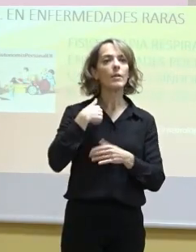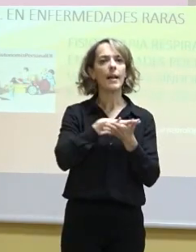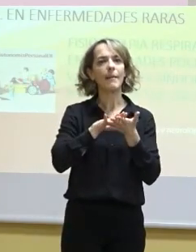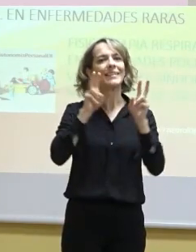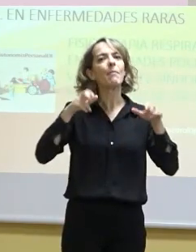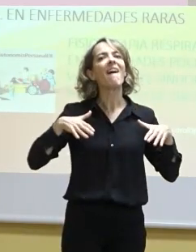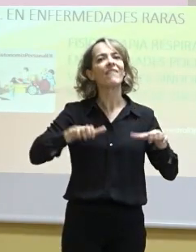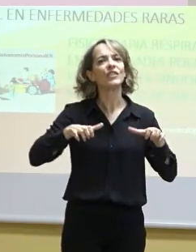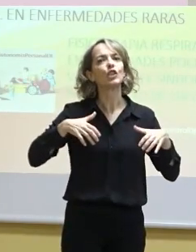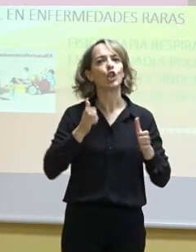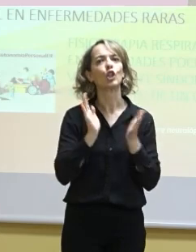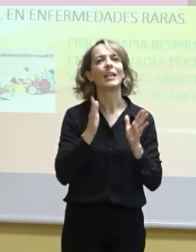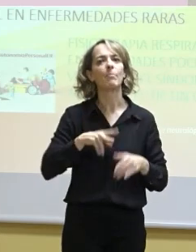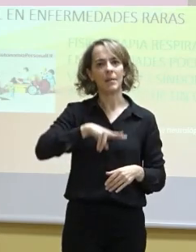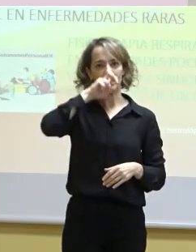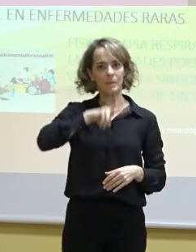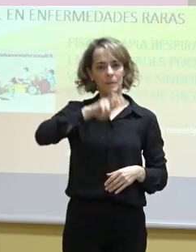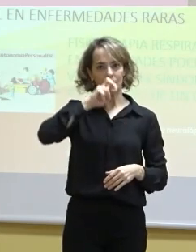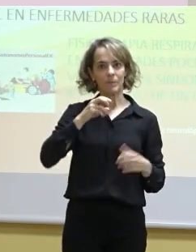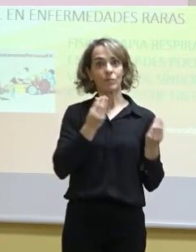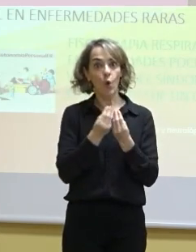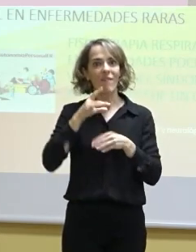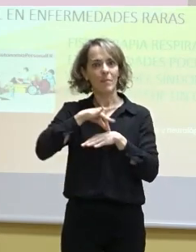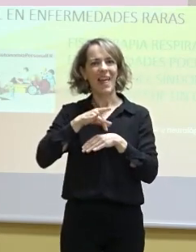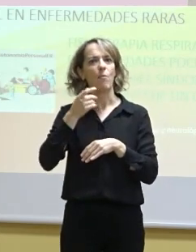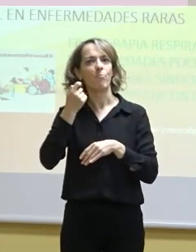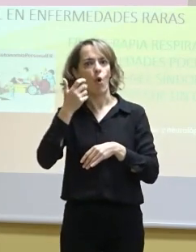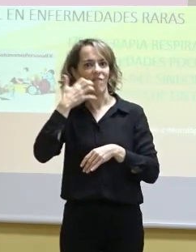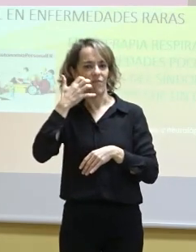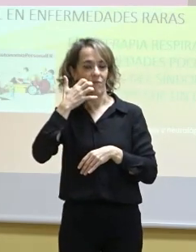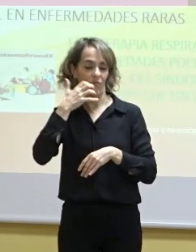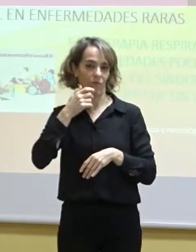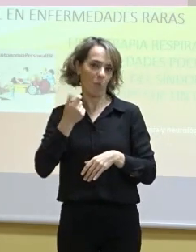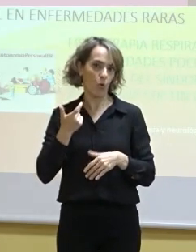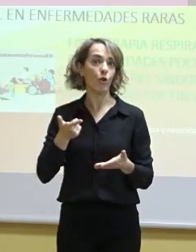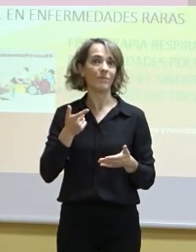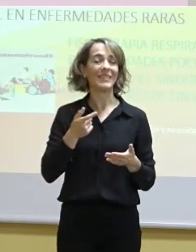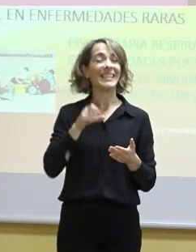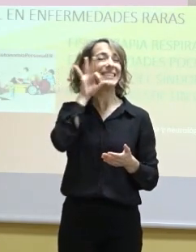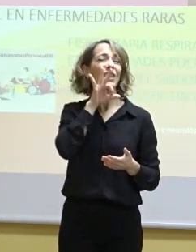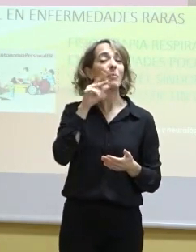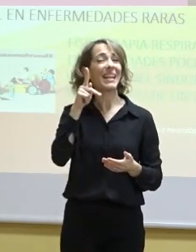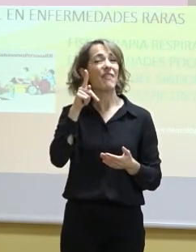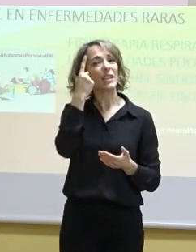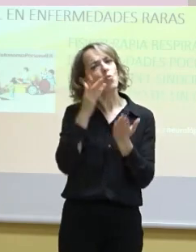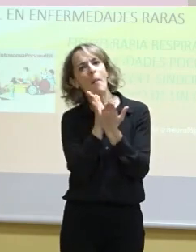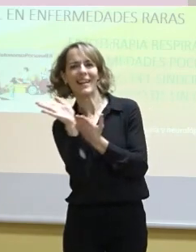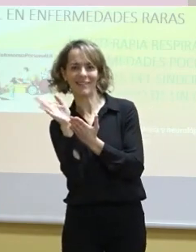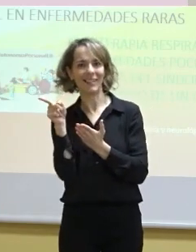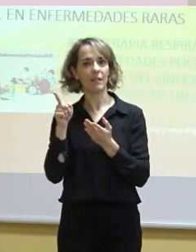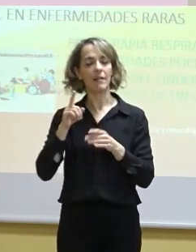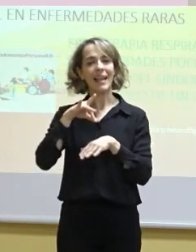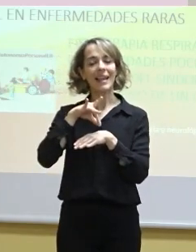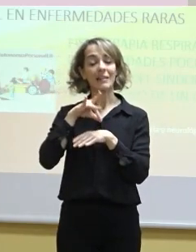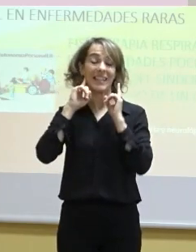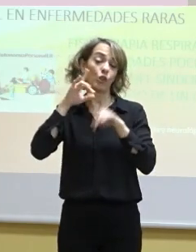sobre fisioterapia respiratoria en enfermedades poco frecuentes. Vamos a hablar de una variante del síndrome de Klinefelter y es un caso clínico que